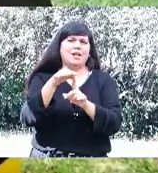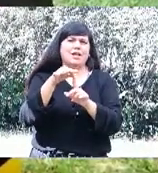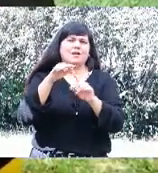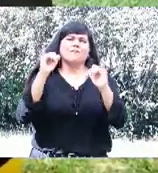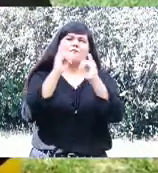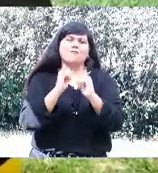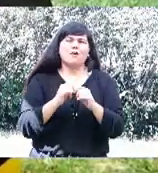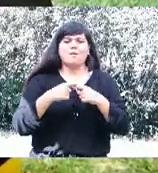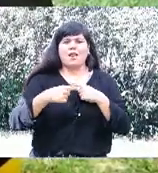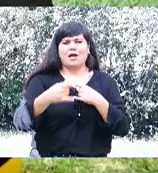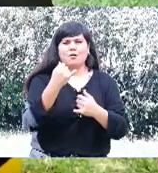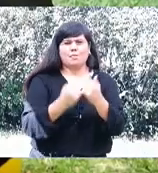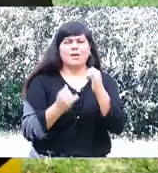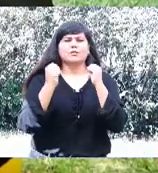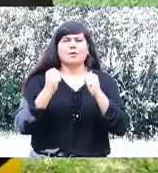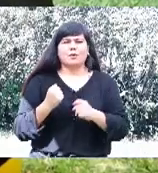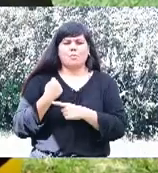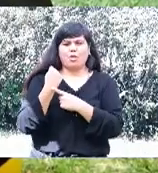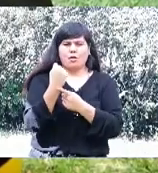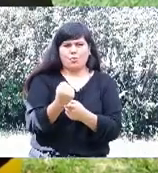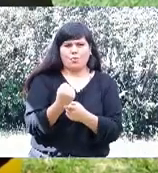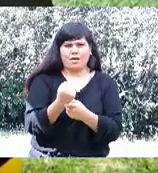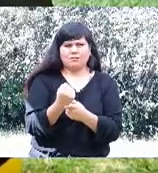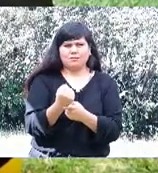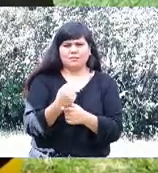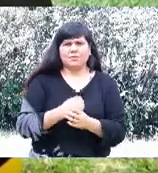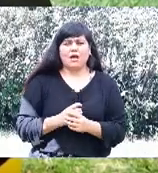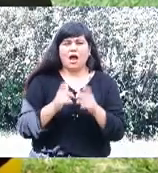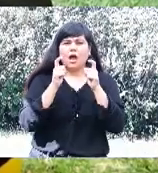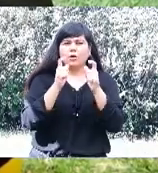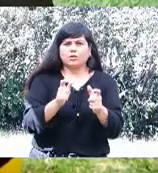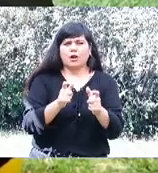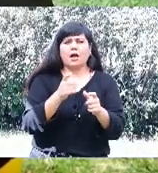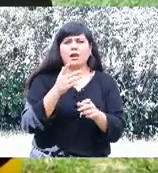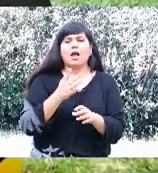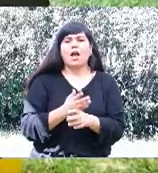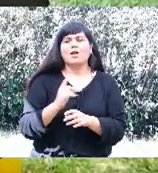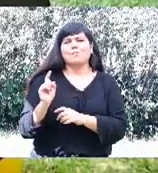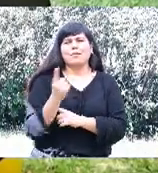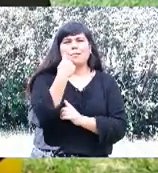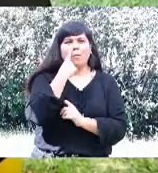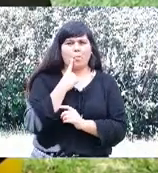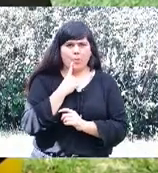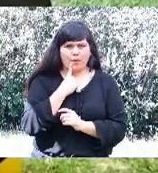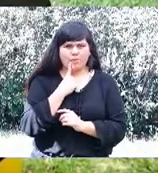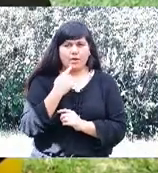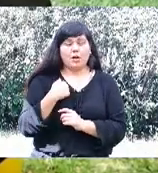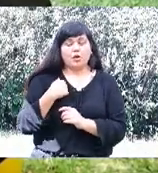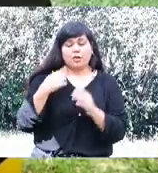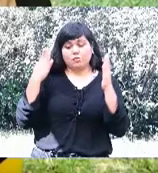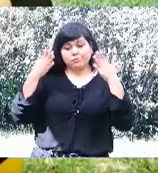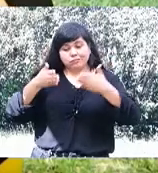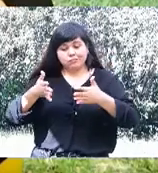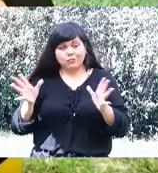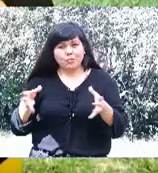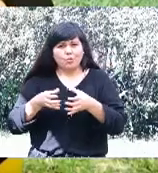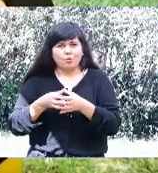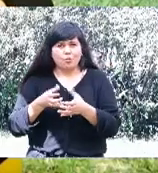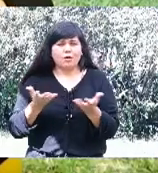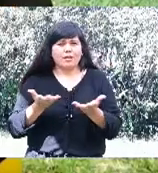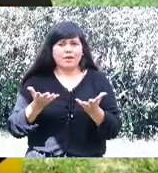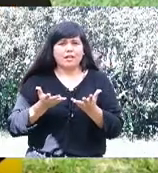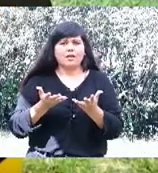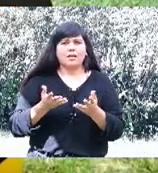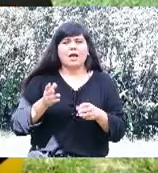formas a largo plazo que puede ayudar a contener esto obviamente hay una primera línea y tiene que ver con lo que a lo que me dedico yo y a mi equipo que